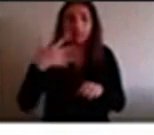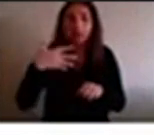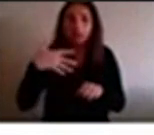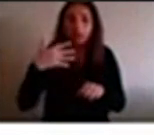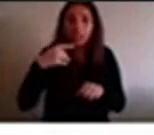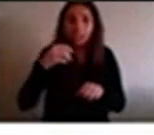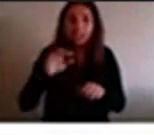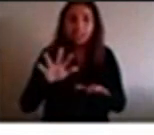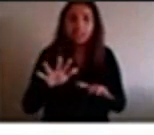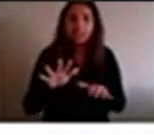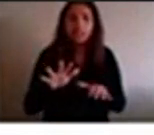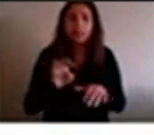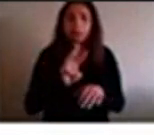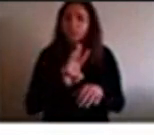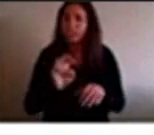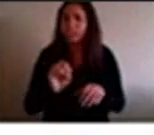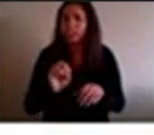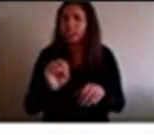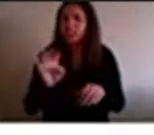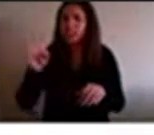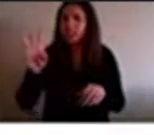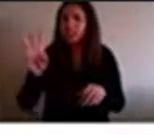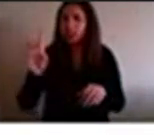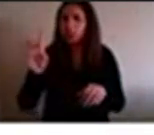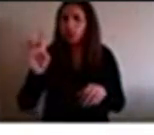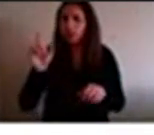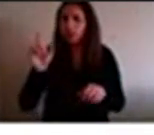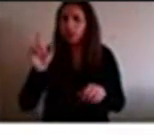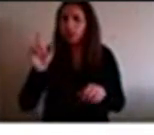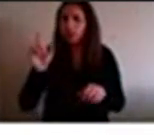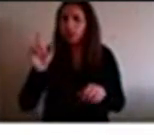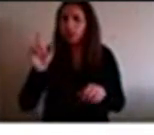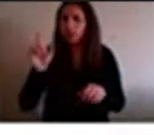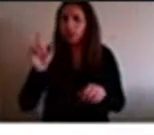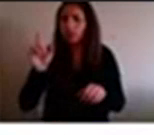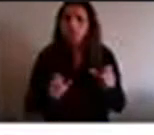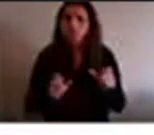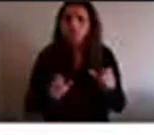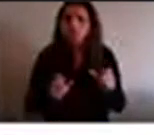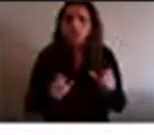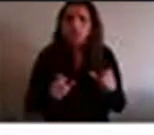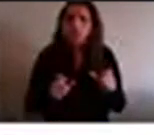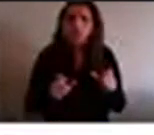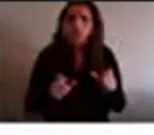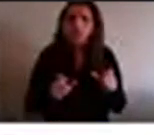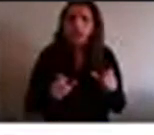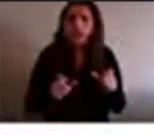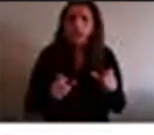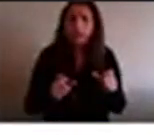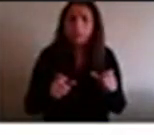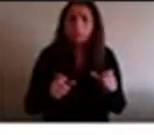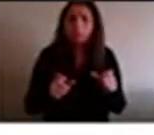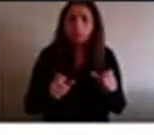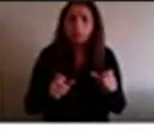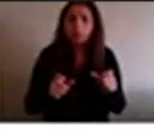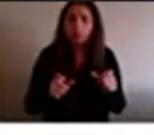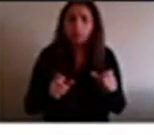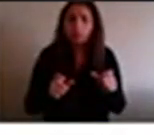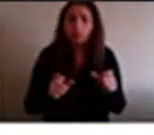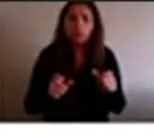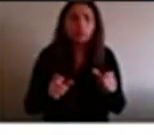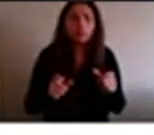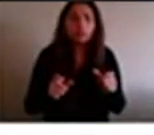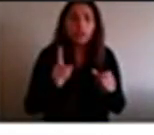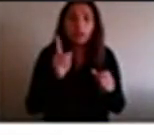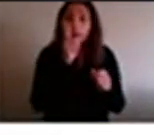35 años, que están en ese proceso de acción afirmativa según lo establecido en el Congreso de la República. Y por